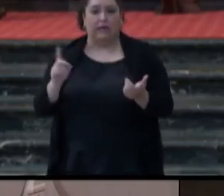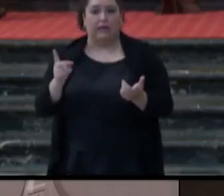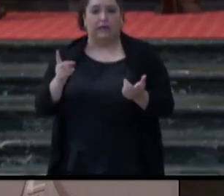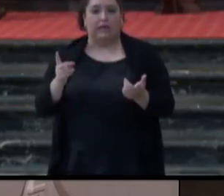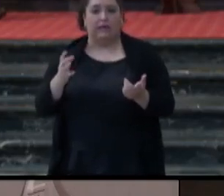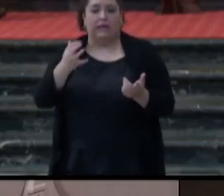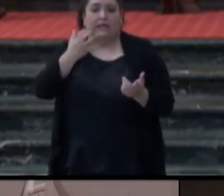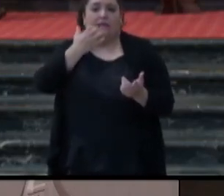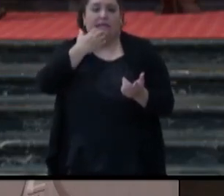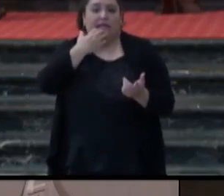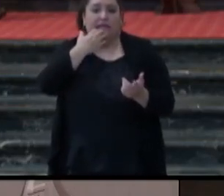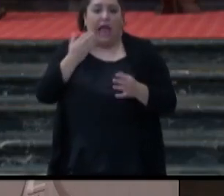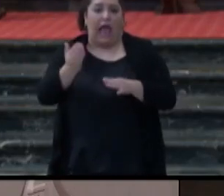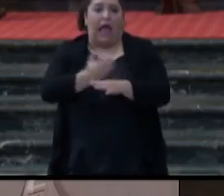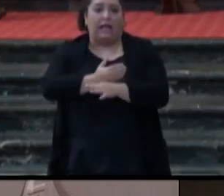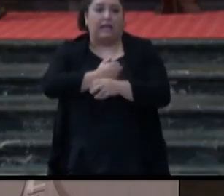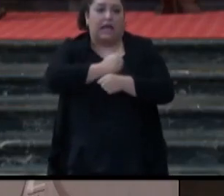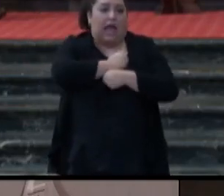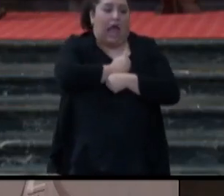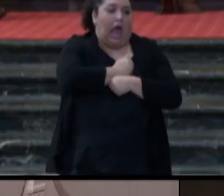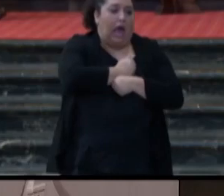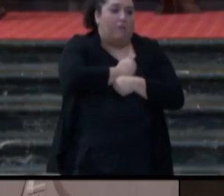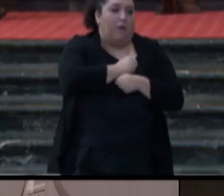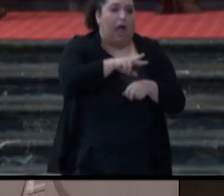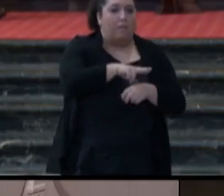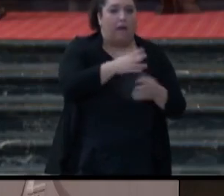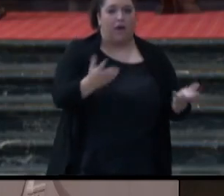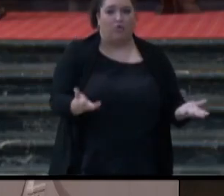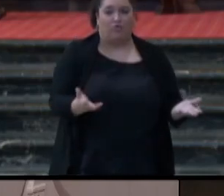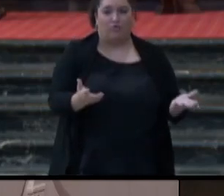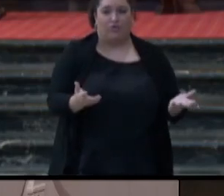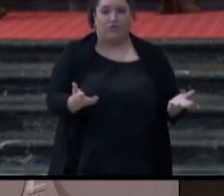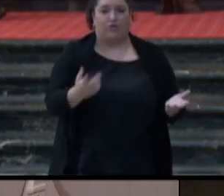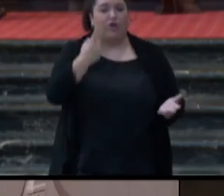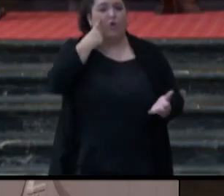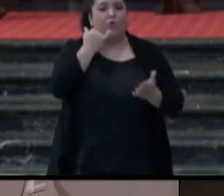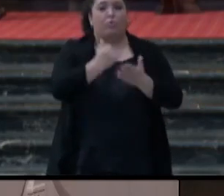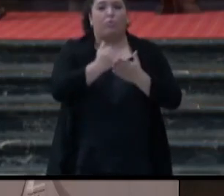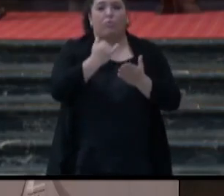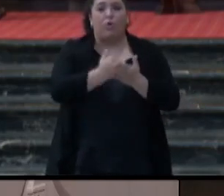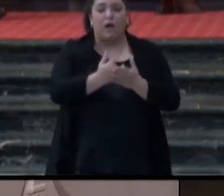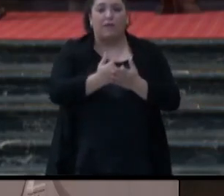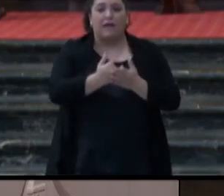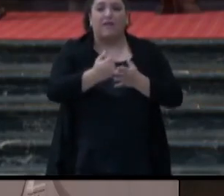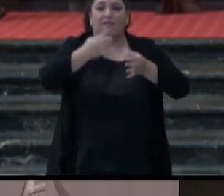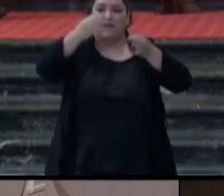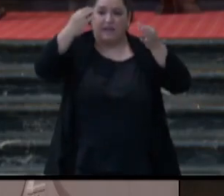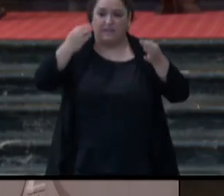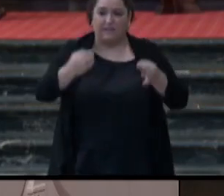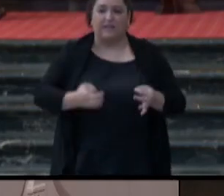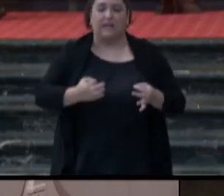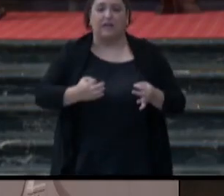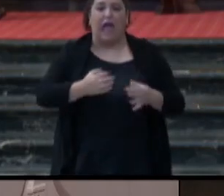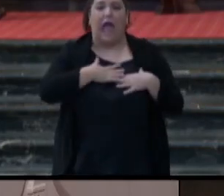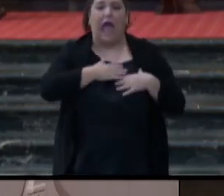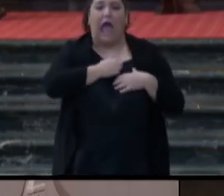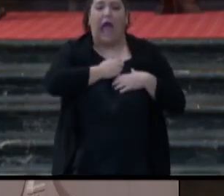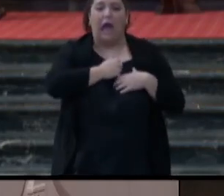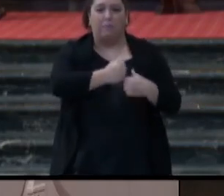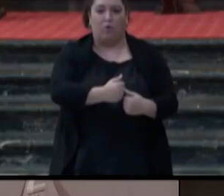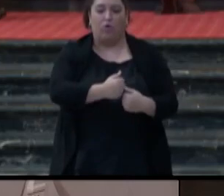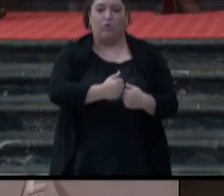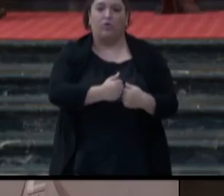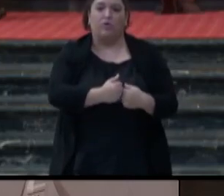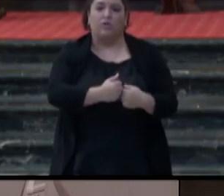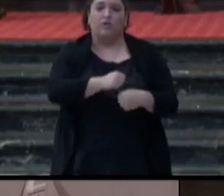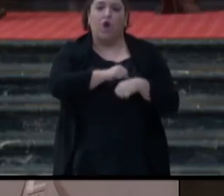no ama a su hermano a quien ve la prueba y la verificación del amor que se cuece